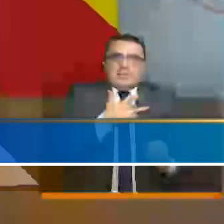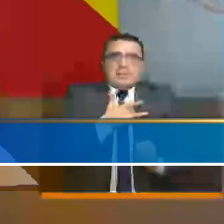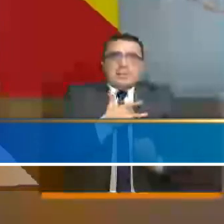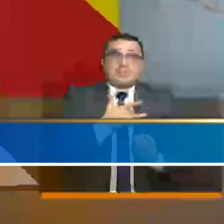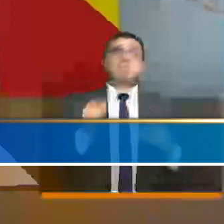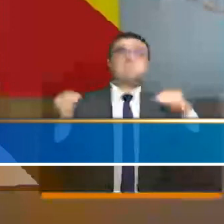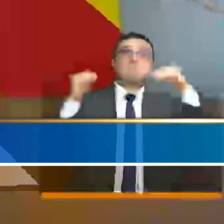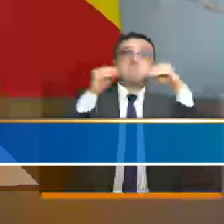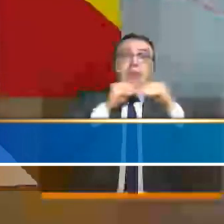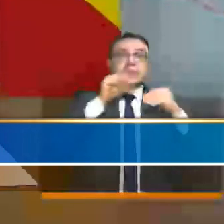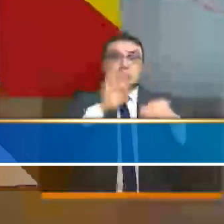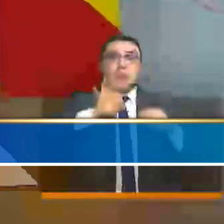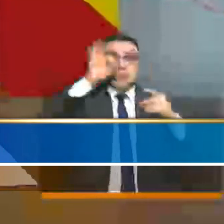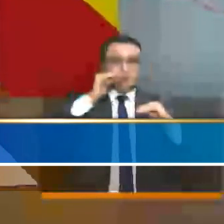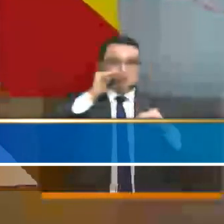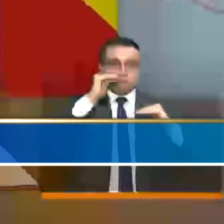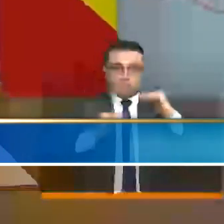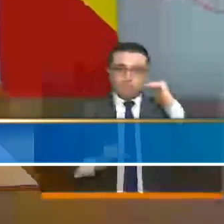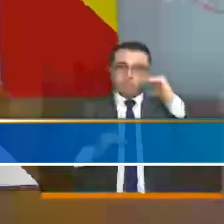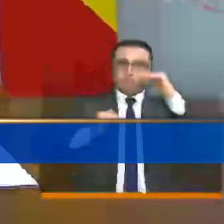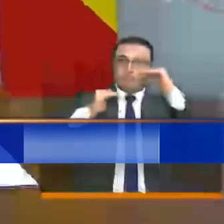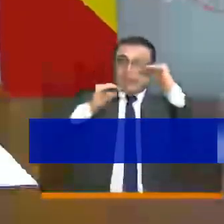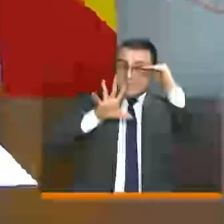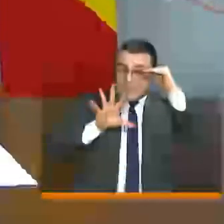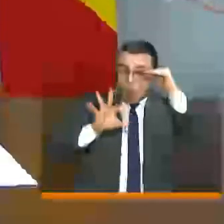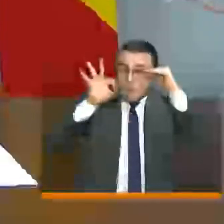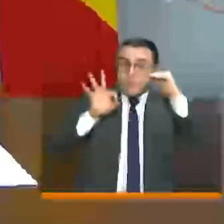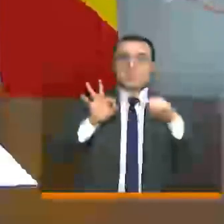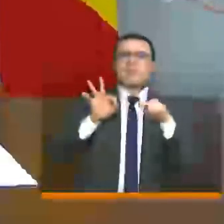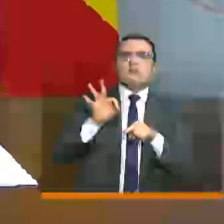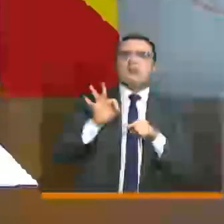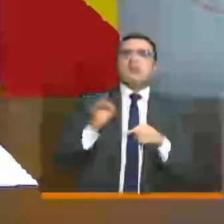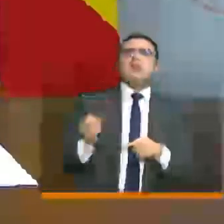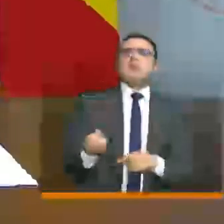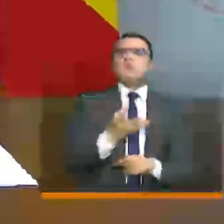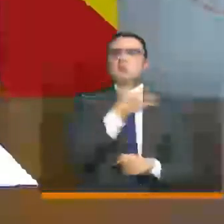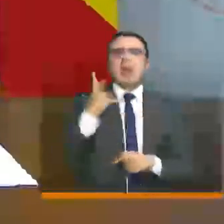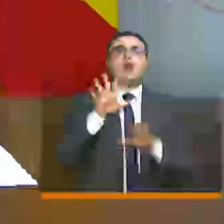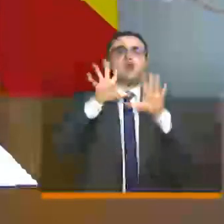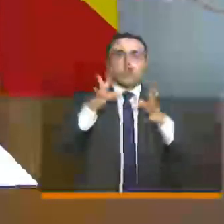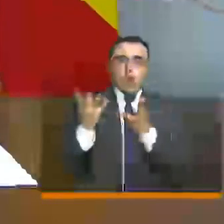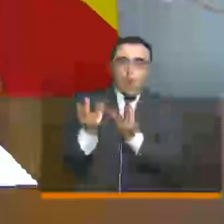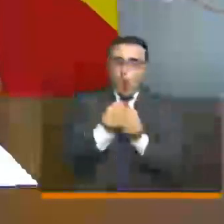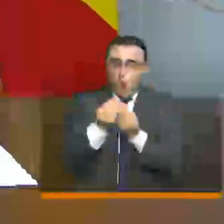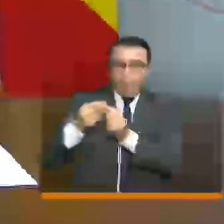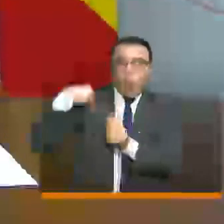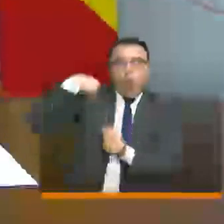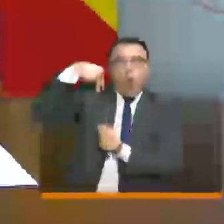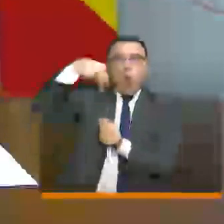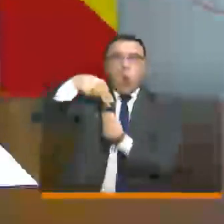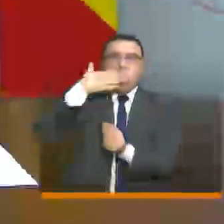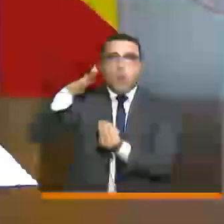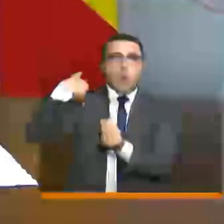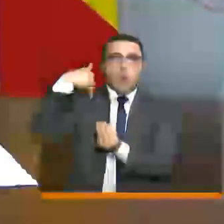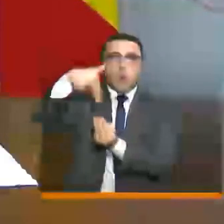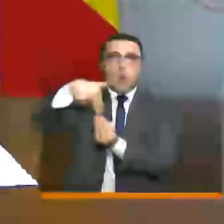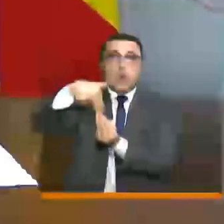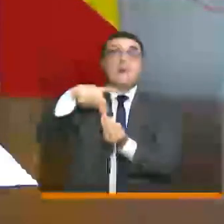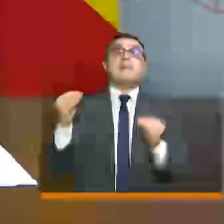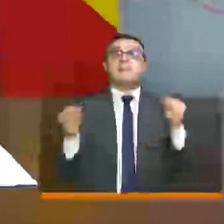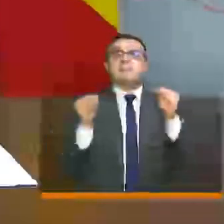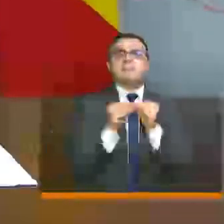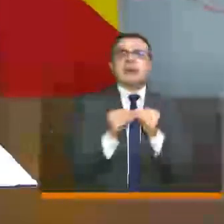y hay un porcentaje también de cerca del 5 por ciento de poblaciones étnicas y algunas figuras de modelo y